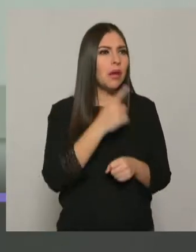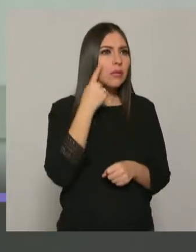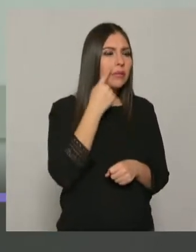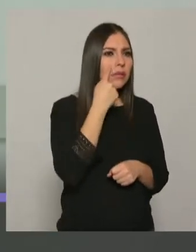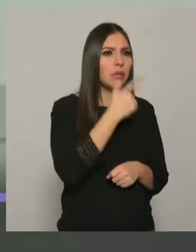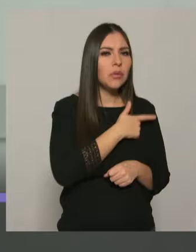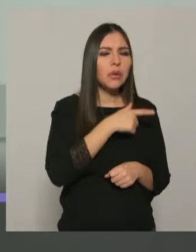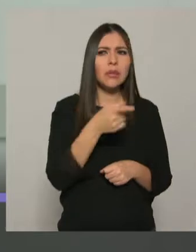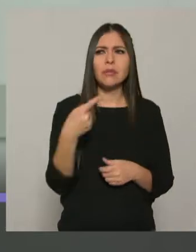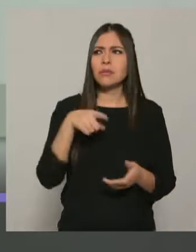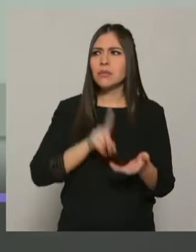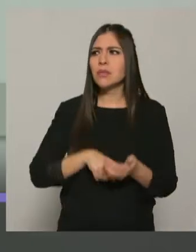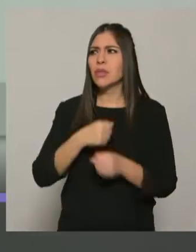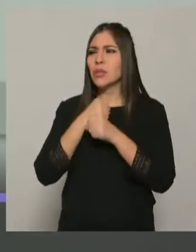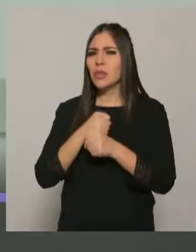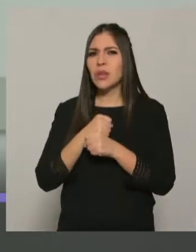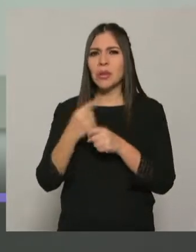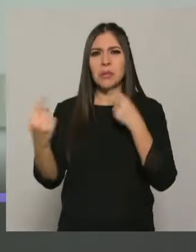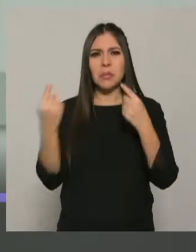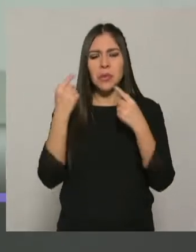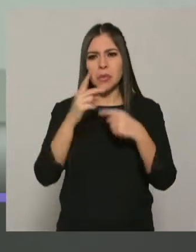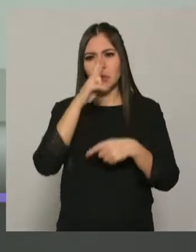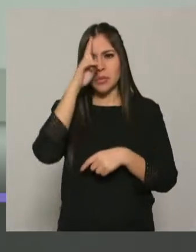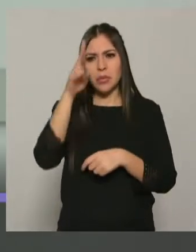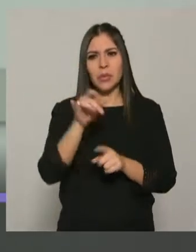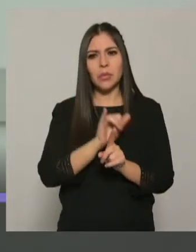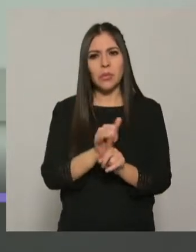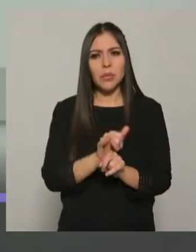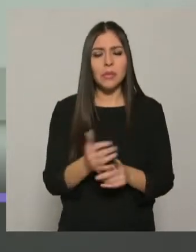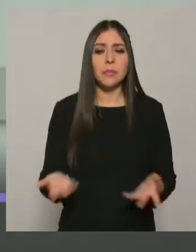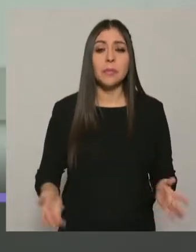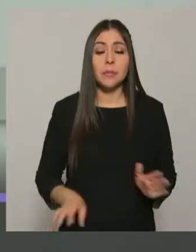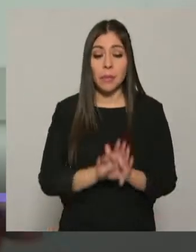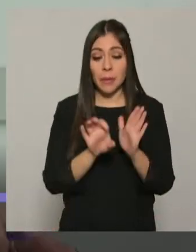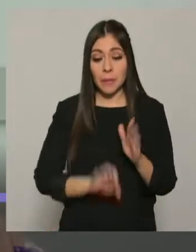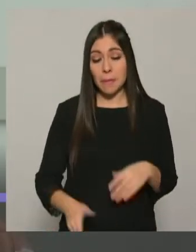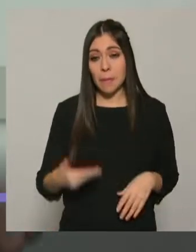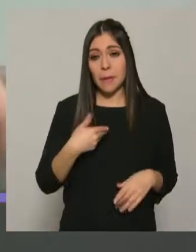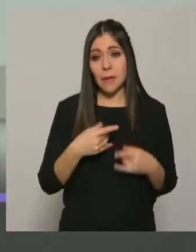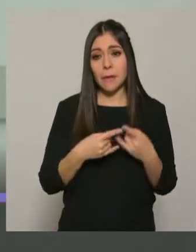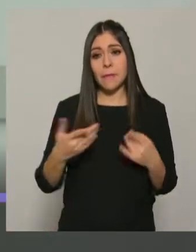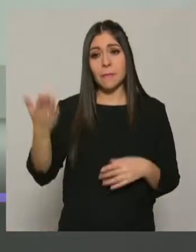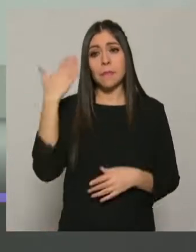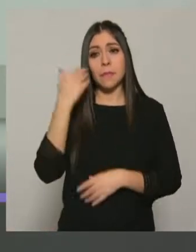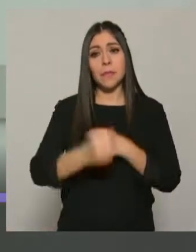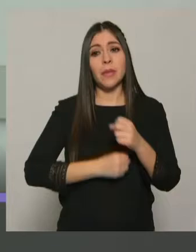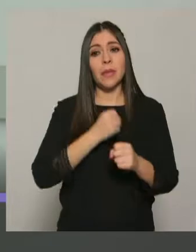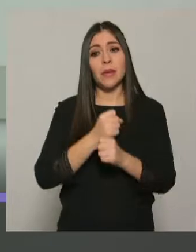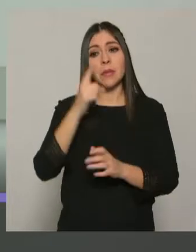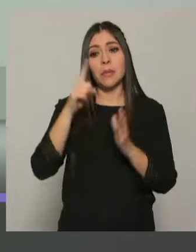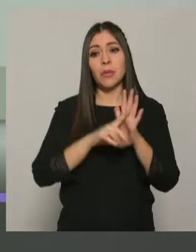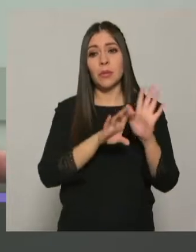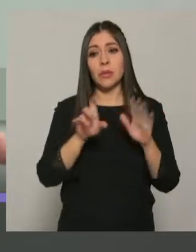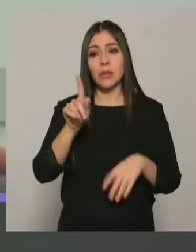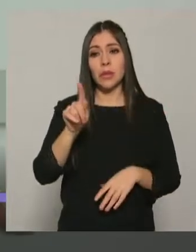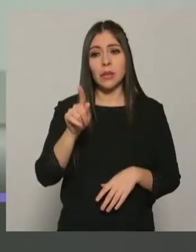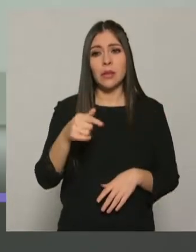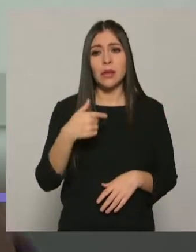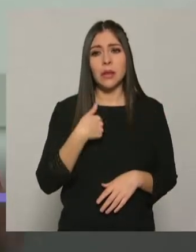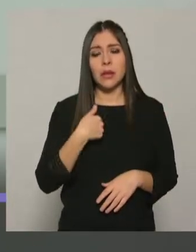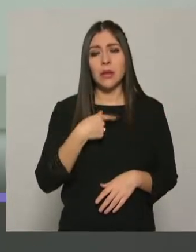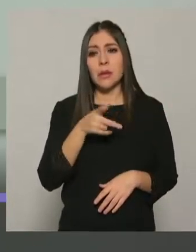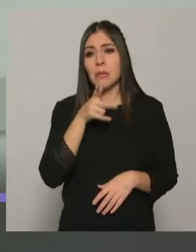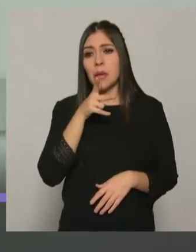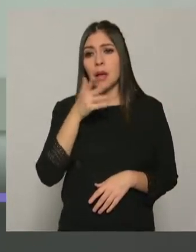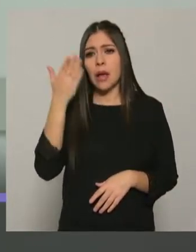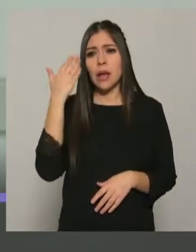violencia, bullying y todo esto, ¿no? En mi caso, bueno, pues mi caso lo viví en los 70s. Mi padre, cuando yo empecé a decir pues,